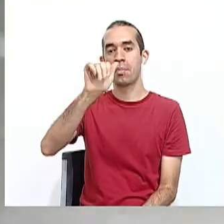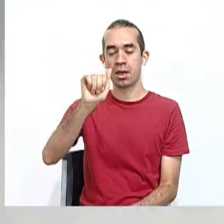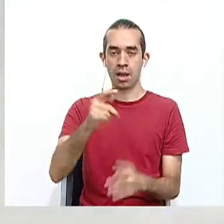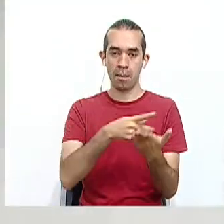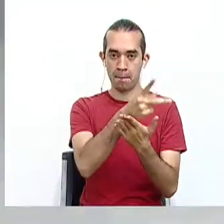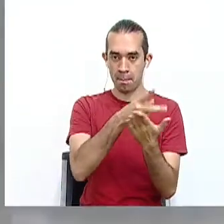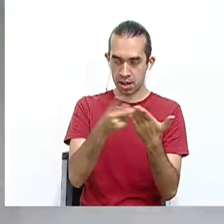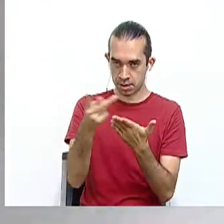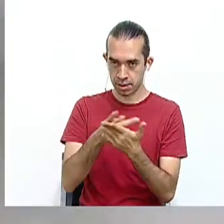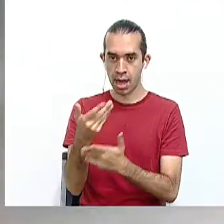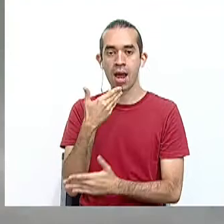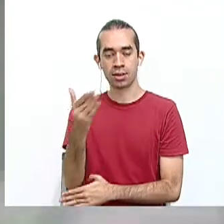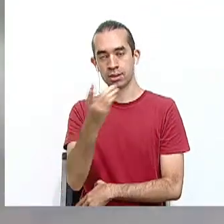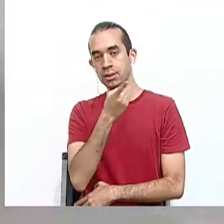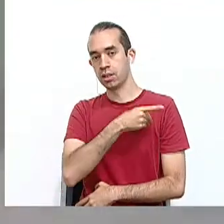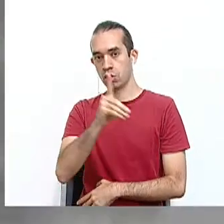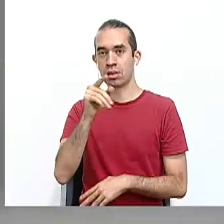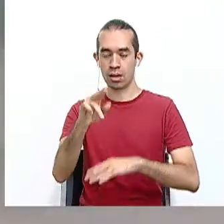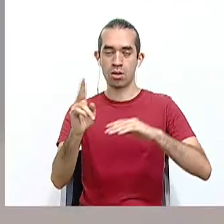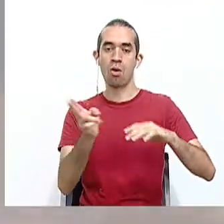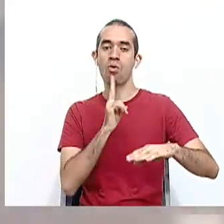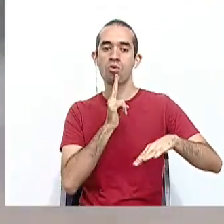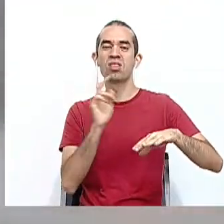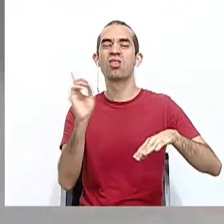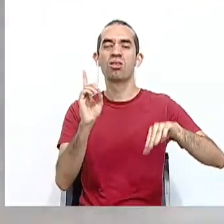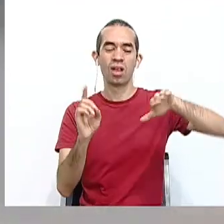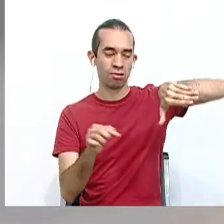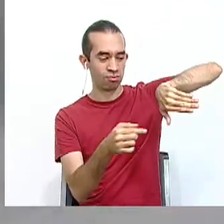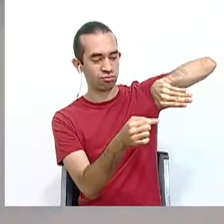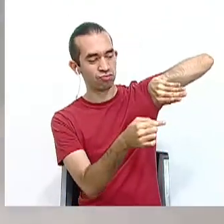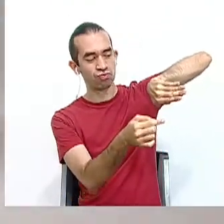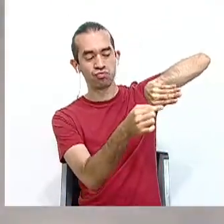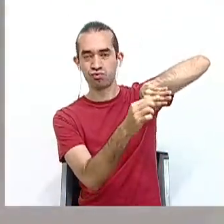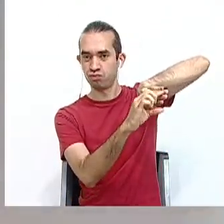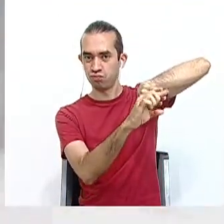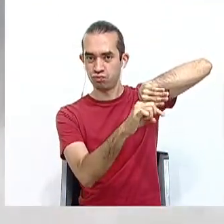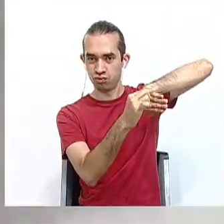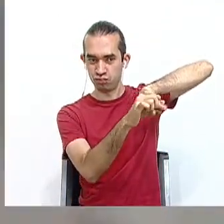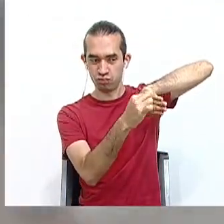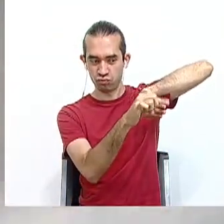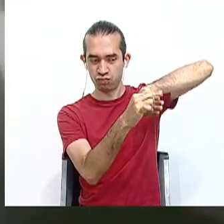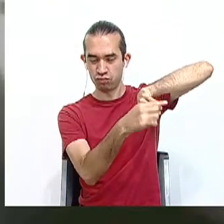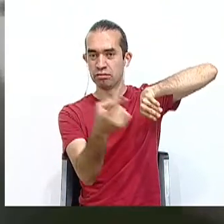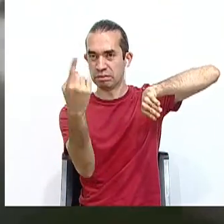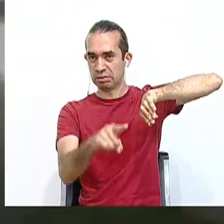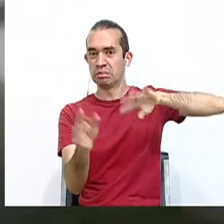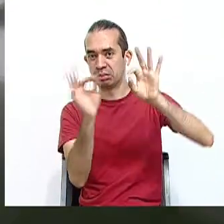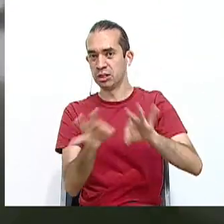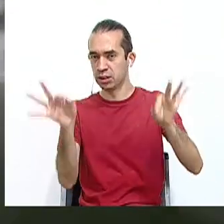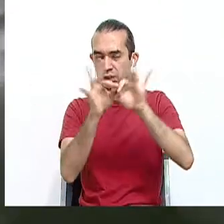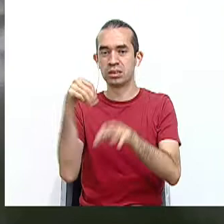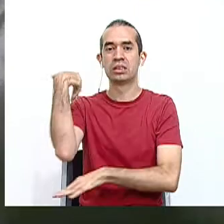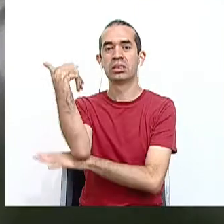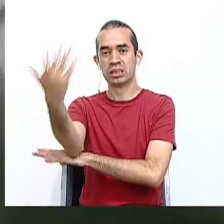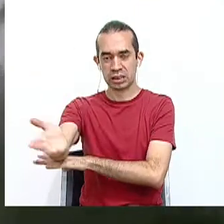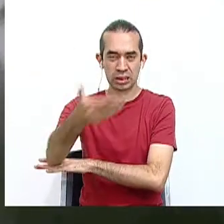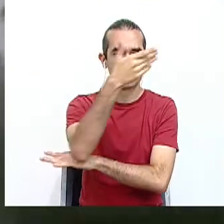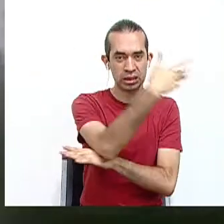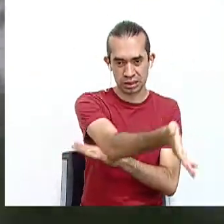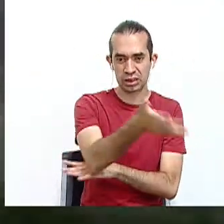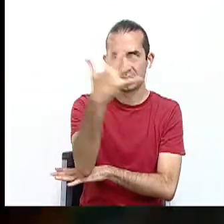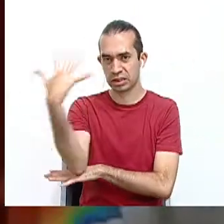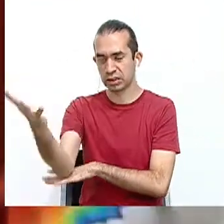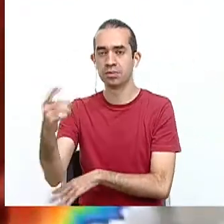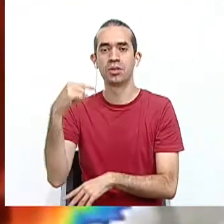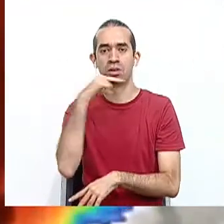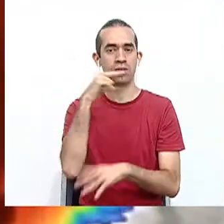Dios en Honduras, es lo que estamos viendo en este momento, es donde se presentan incidentes importantes. Reiterábamos ya la caída de árboles y se mantiene alerta